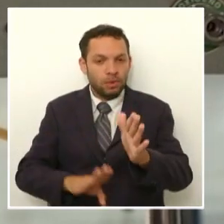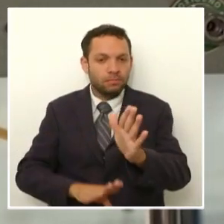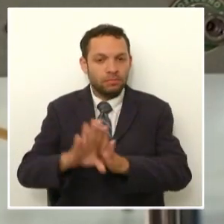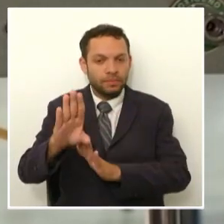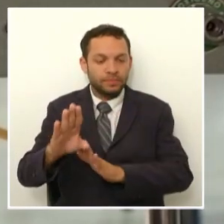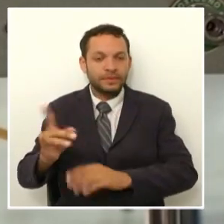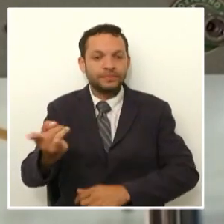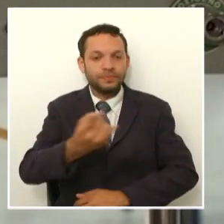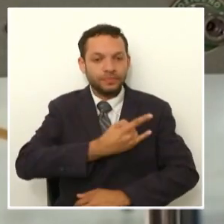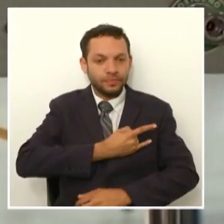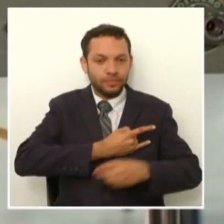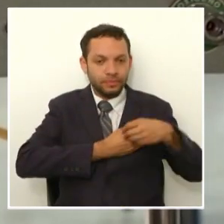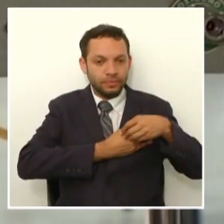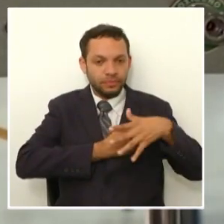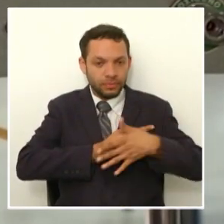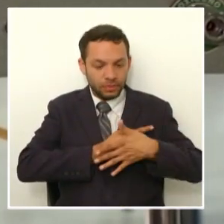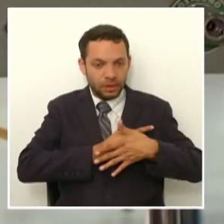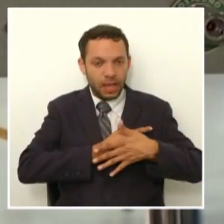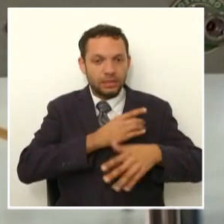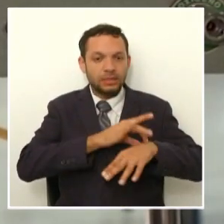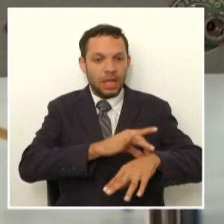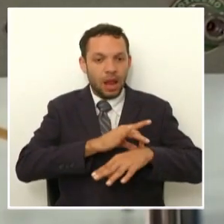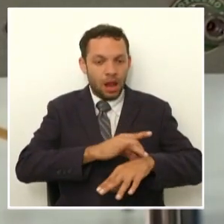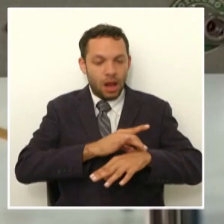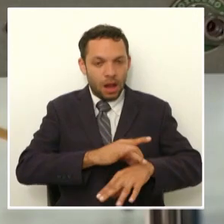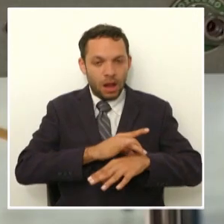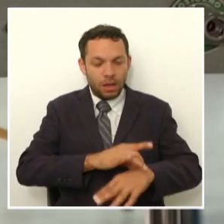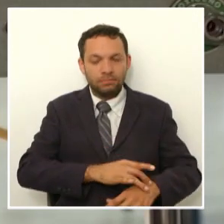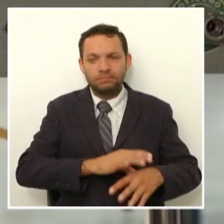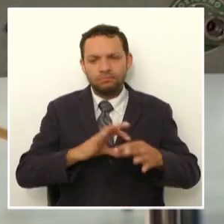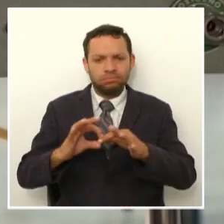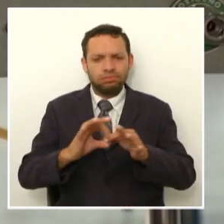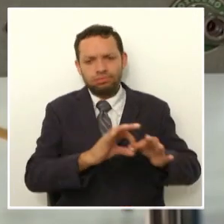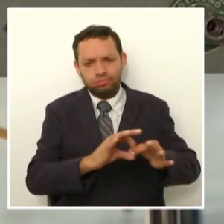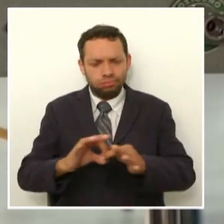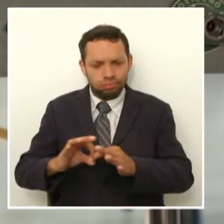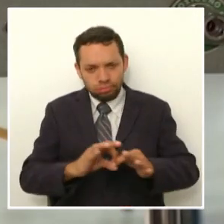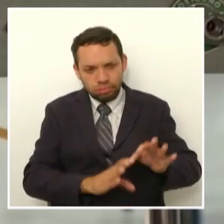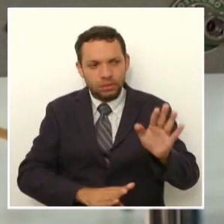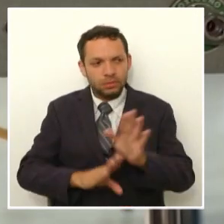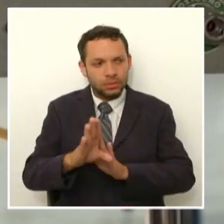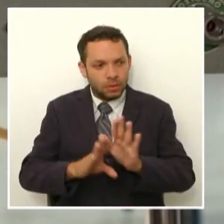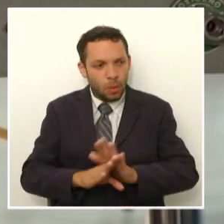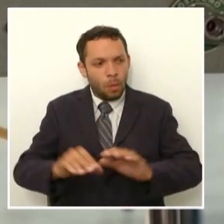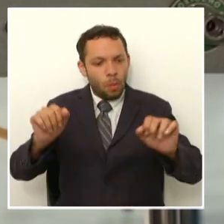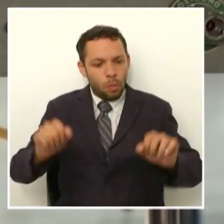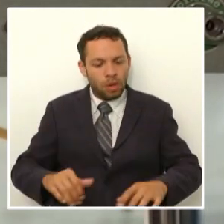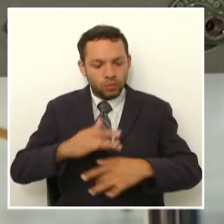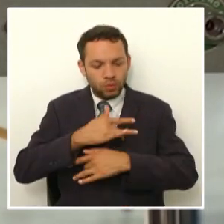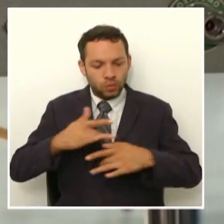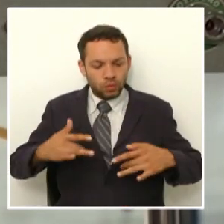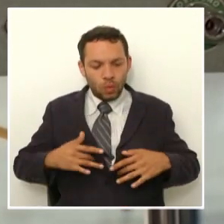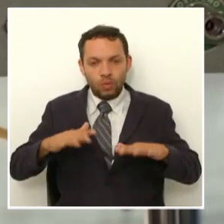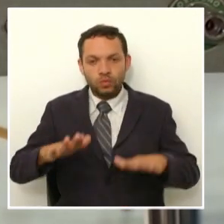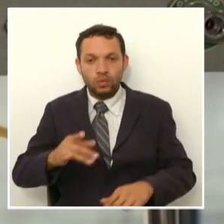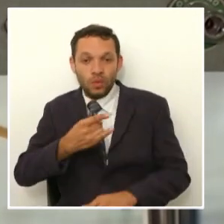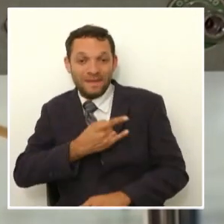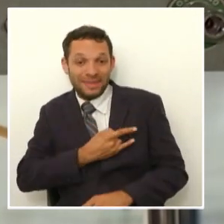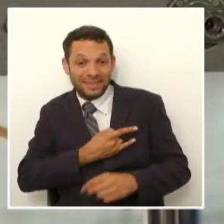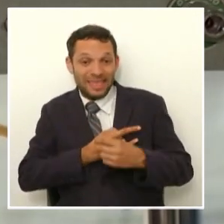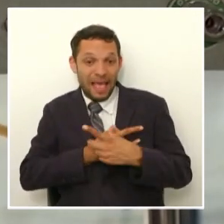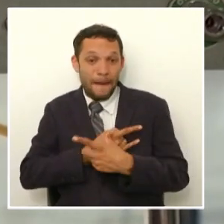Facultad de Medicina a lo que soy, y permitió luego que surgiera la Facultad de Medicina de la Universidad de Manizales, que